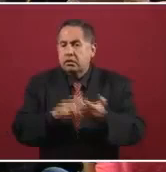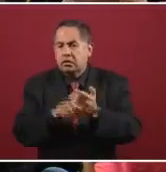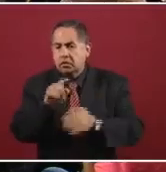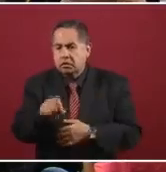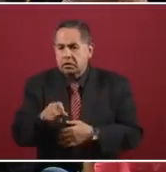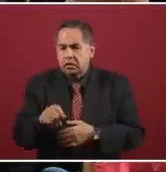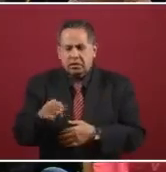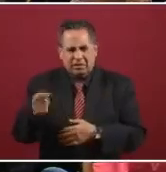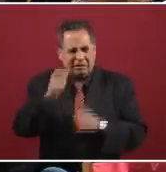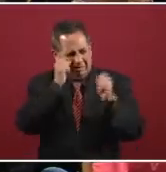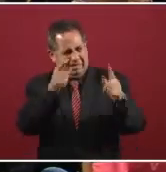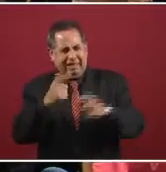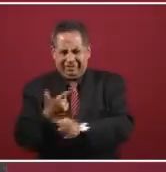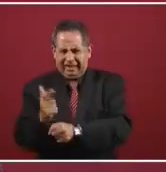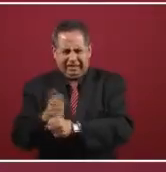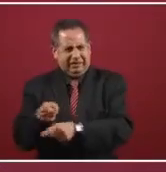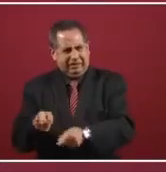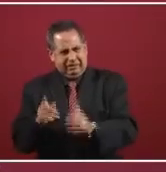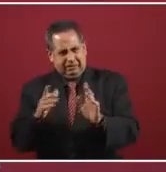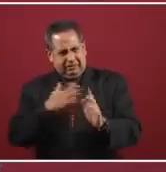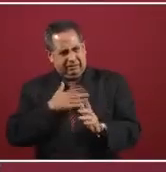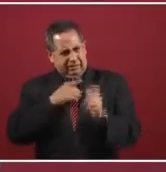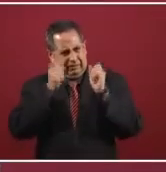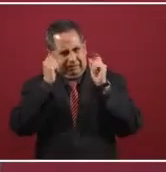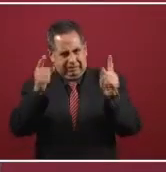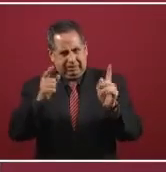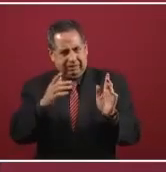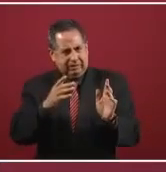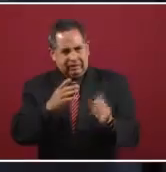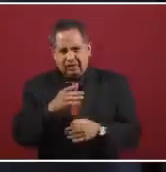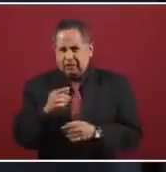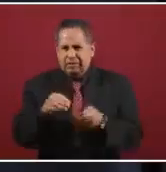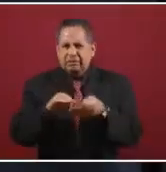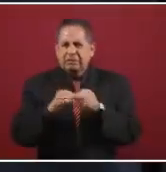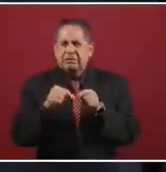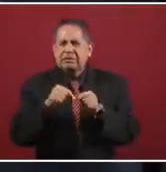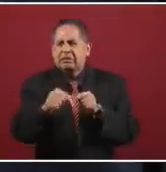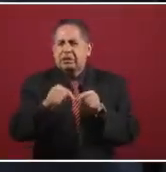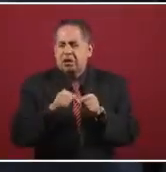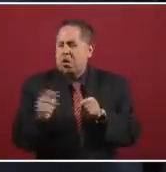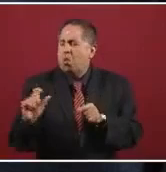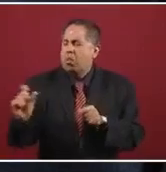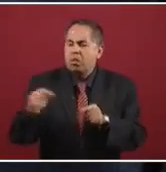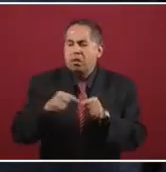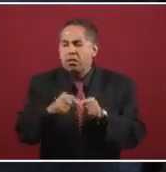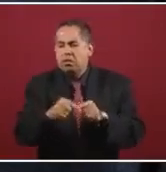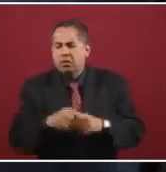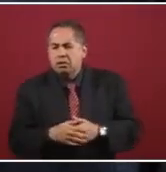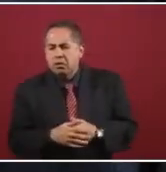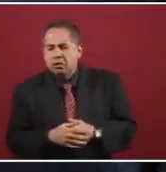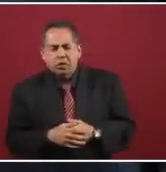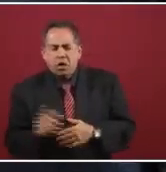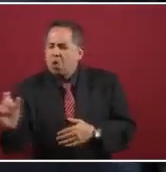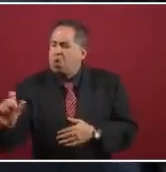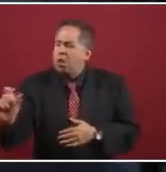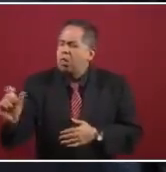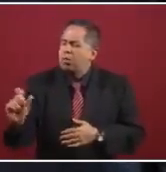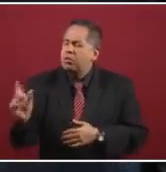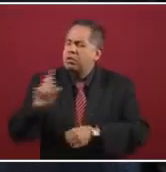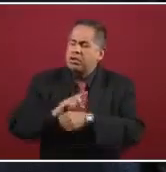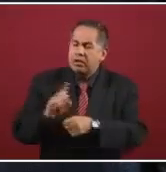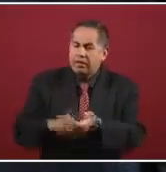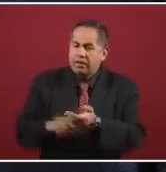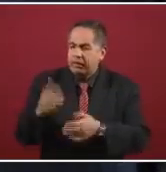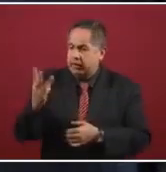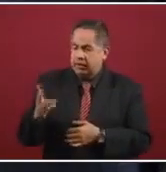ti te llama la atención que sea un taxi. Sí, a mí me llama la atención que para un traslado tan corto… ¿Cuándo fue ese día? ¿Cómo, perdón? ¿Cuándo fue el evento? El